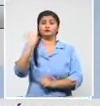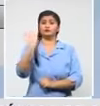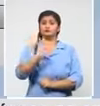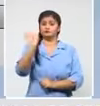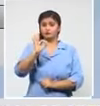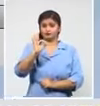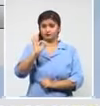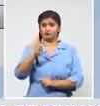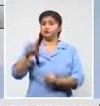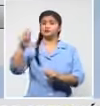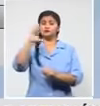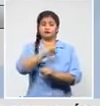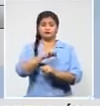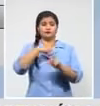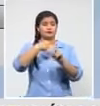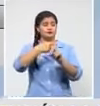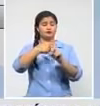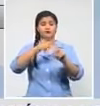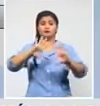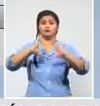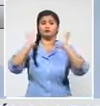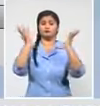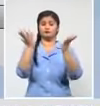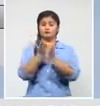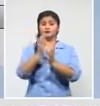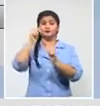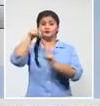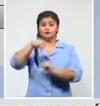los casos del mundo? En estos momentos es el